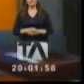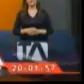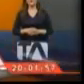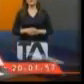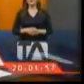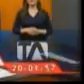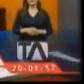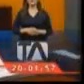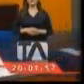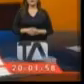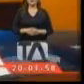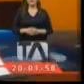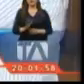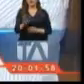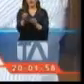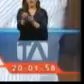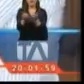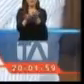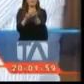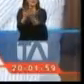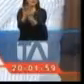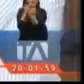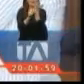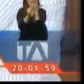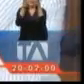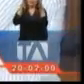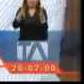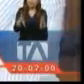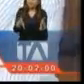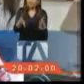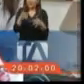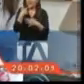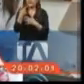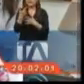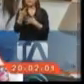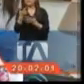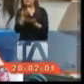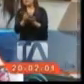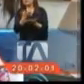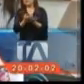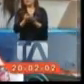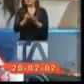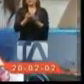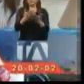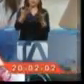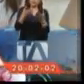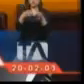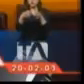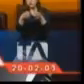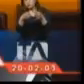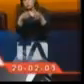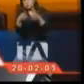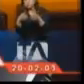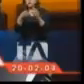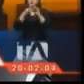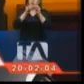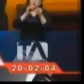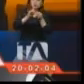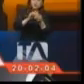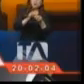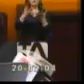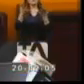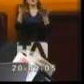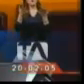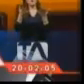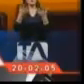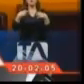Ya desde su despacho, el nuevo ministro de Economía y Finanzas confirma haber encontrado caos en las cifras y en la información económica del país. Mucho desorden en